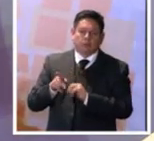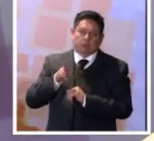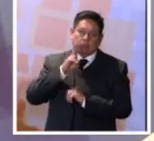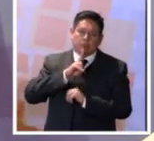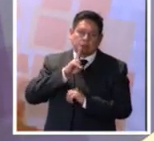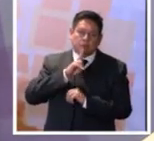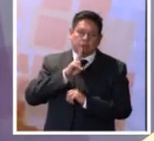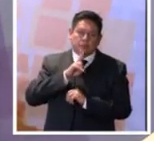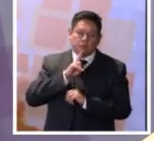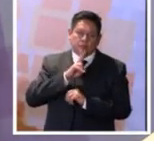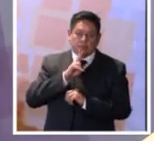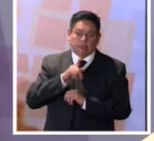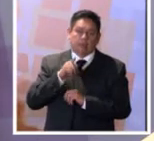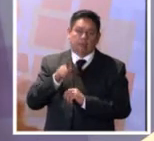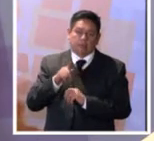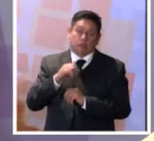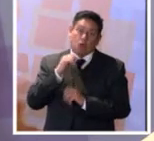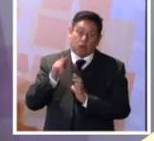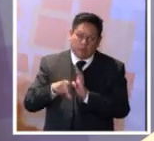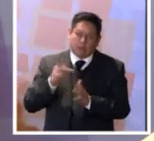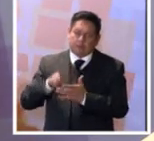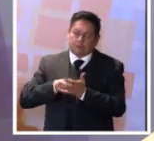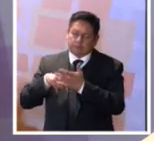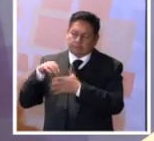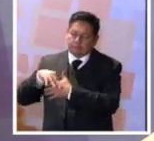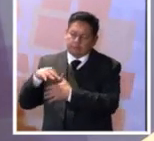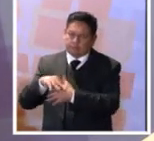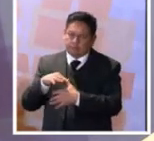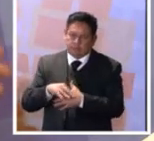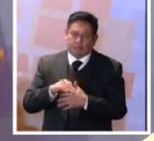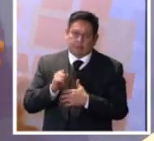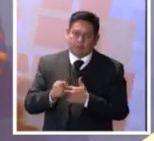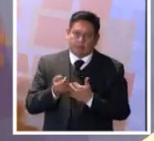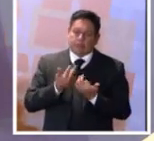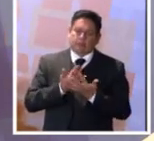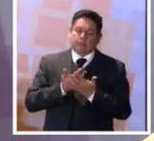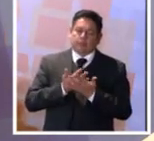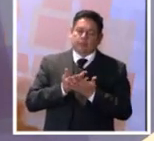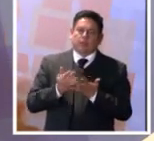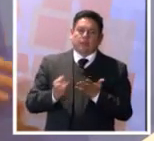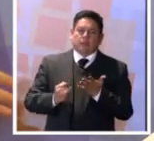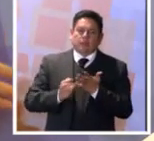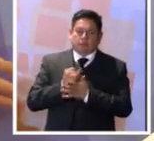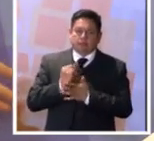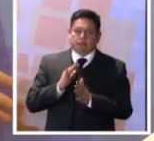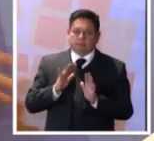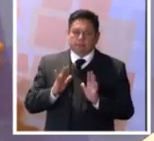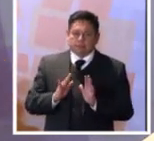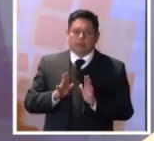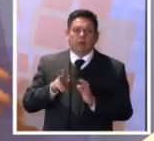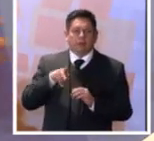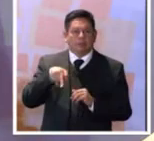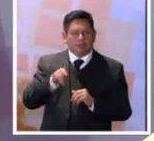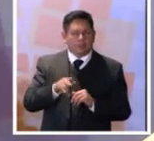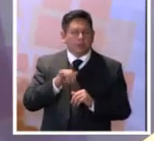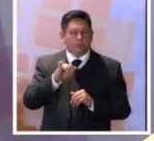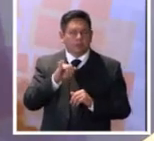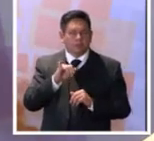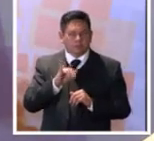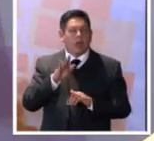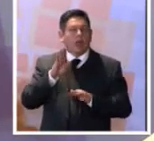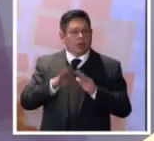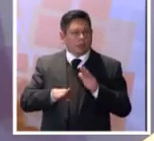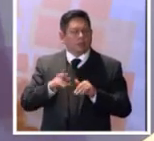impugnativa respecto de la elección extraordinaria. Pero quiero comentar que sí, efectivamente, el sistema normativo interno también hace